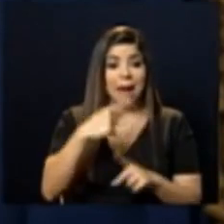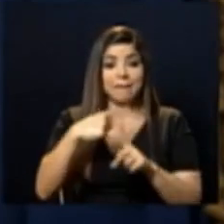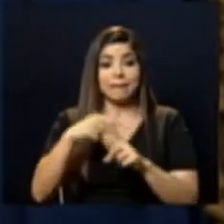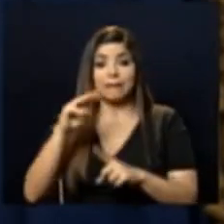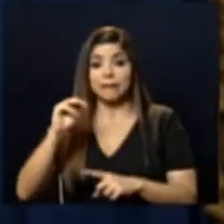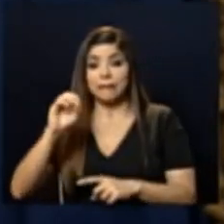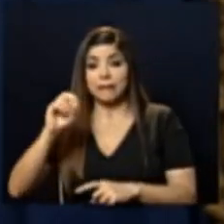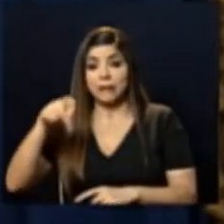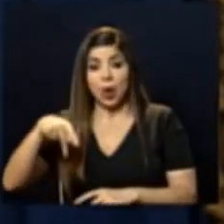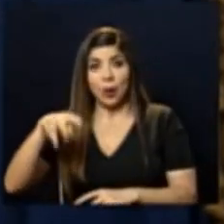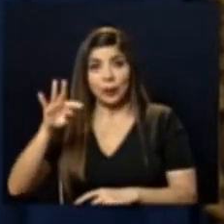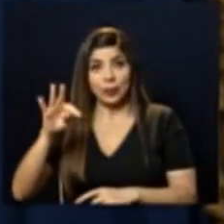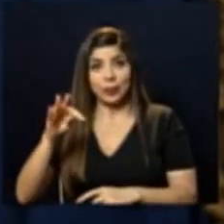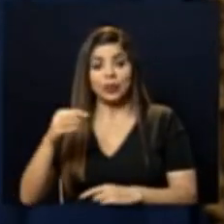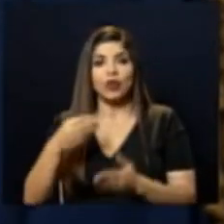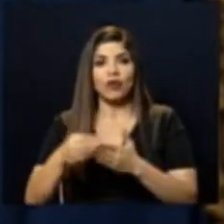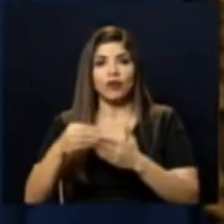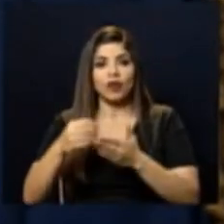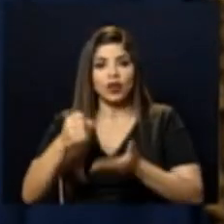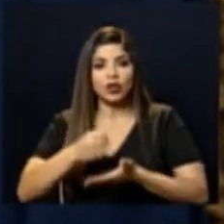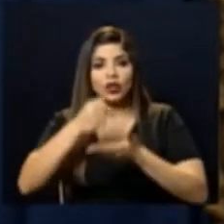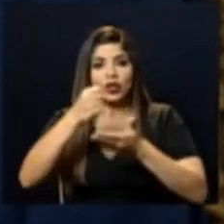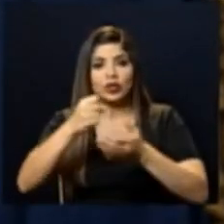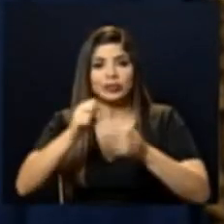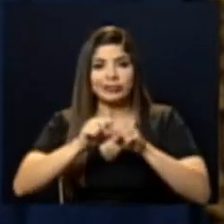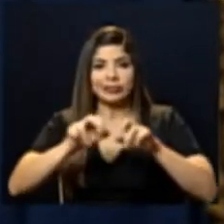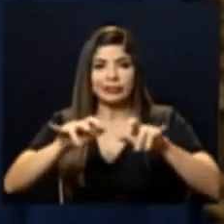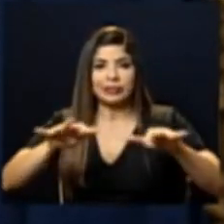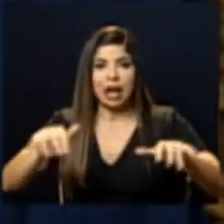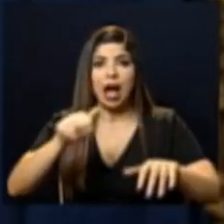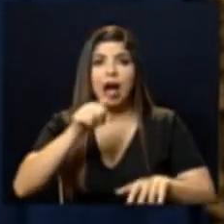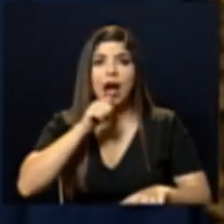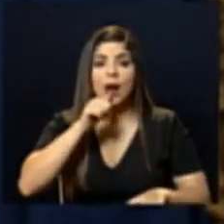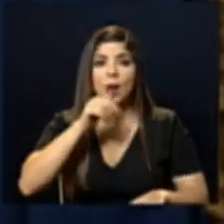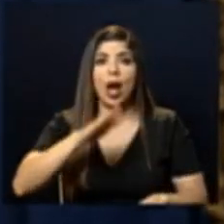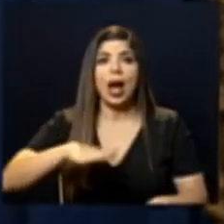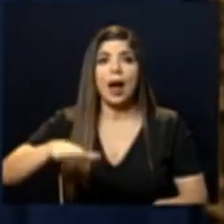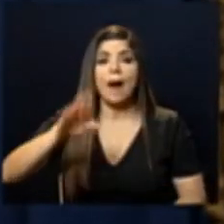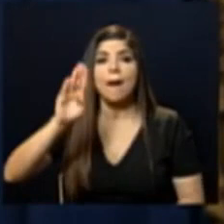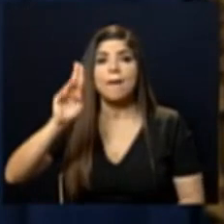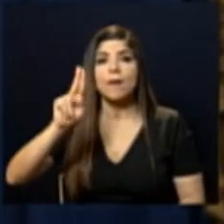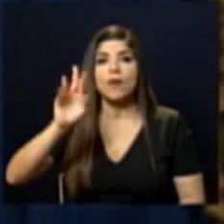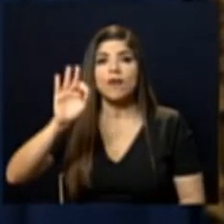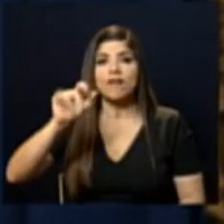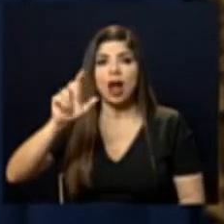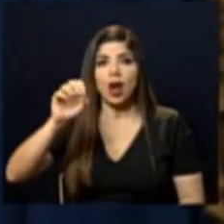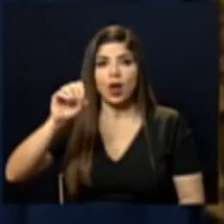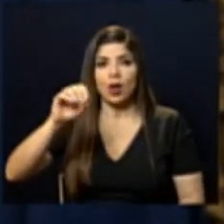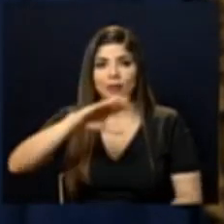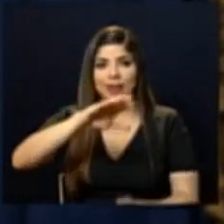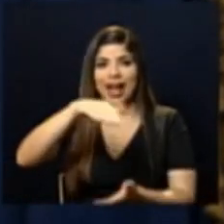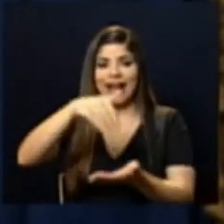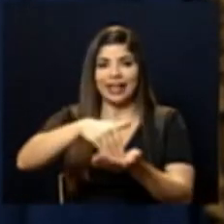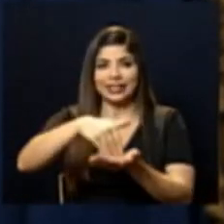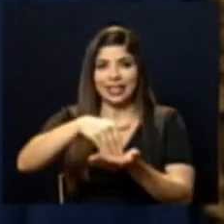para financiar el abastecimiento hídrico de la zona de Búfalo en el Cantón Central.